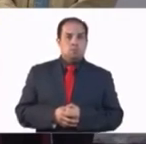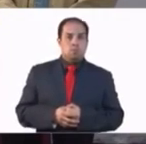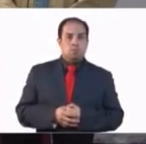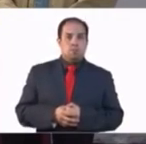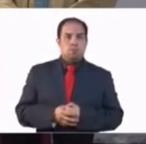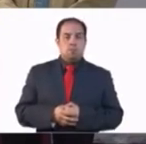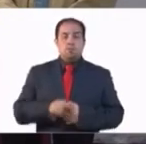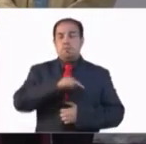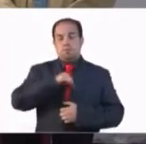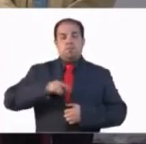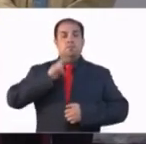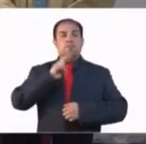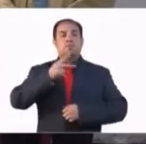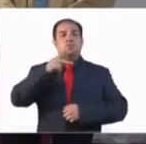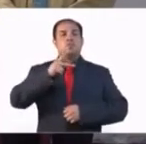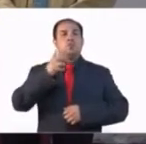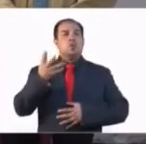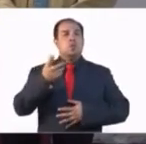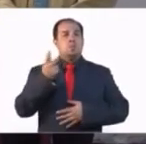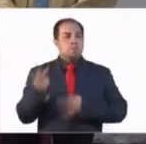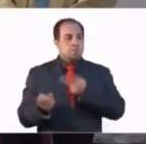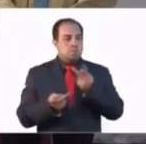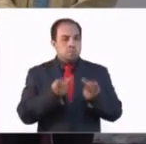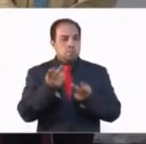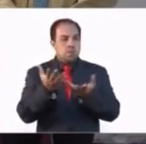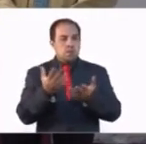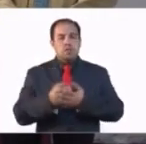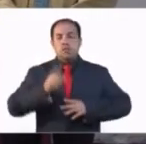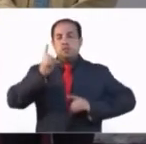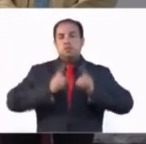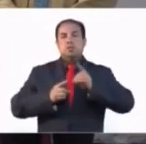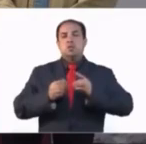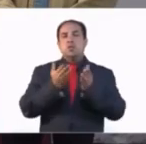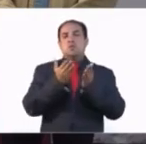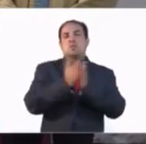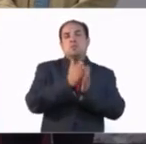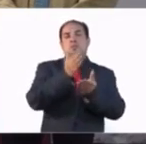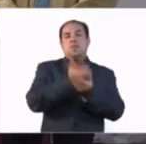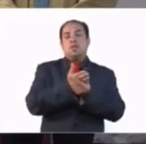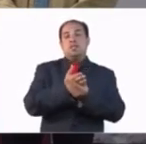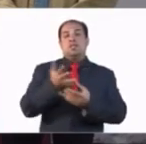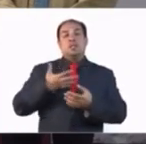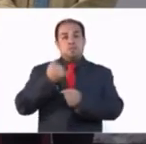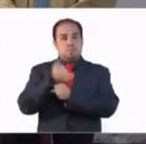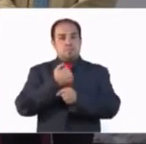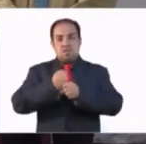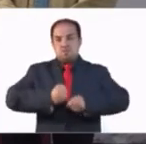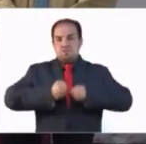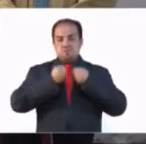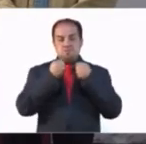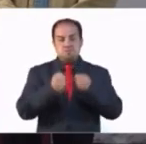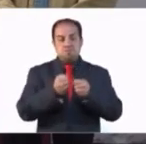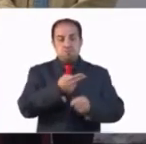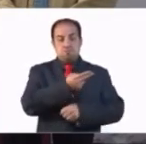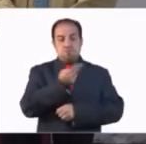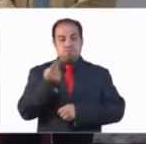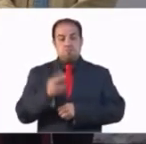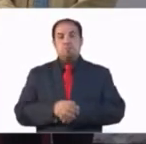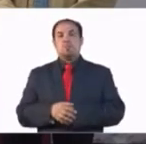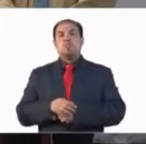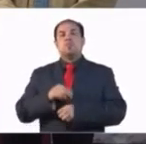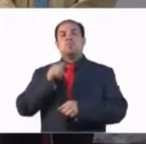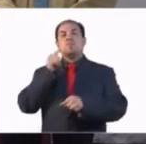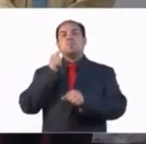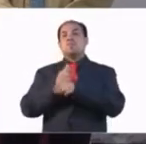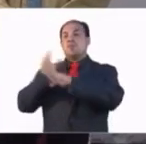más bien contestado a sus preguntas cuando hay alguna duda sobre la integración de la carpeta. Es una investigación muy firme, como ustedes pudieron ver la